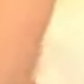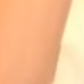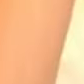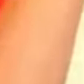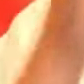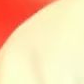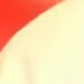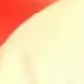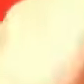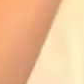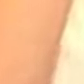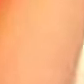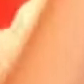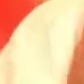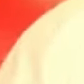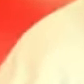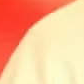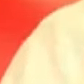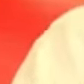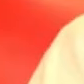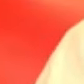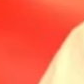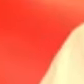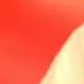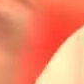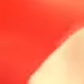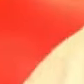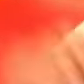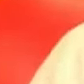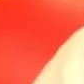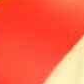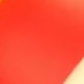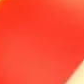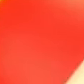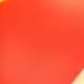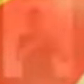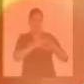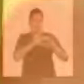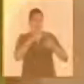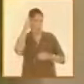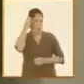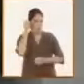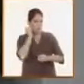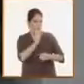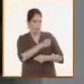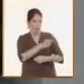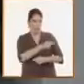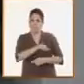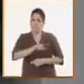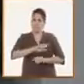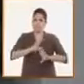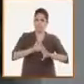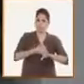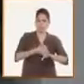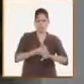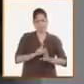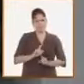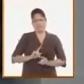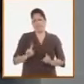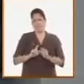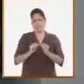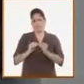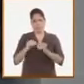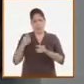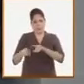se lo escriben todo para que no se equivoquen en lo que van a decir seguimos por favor en Cuba está